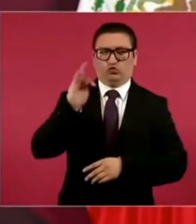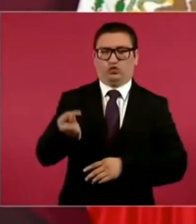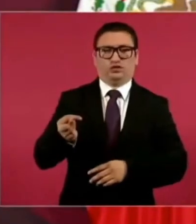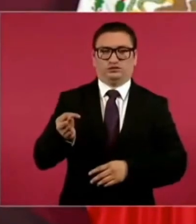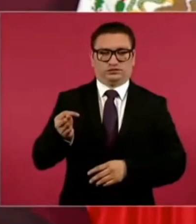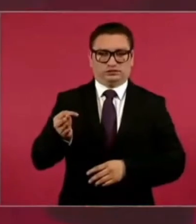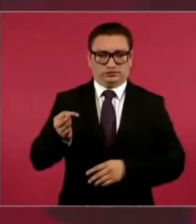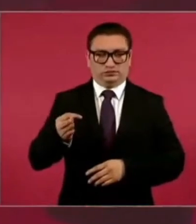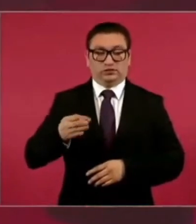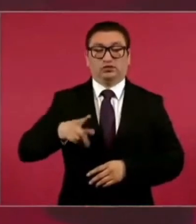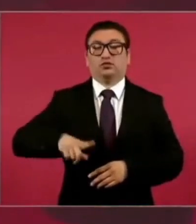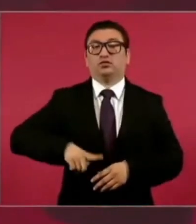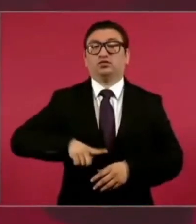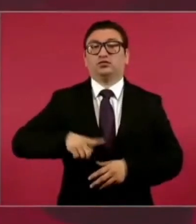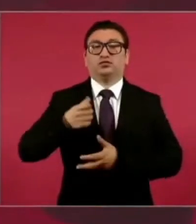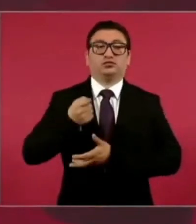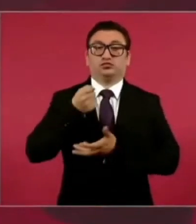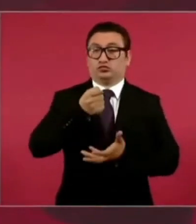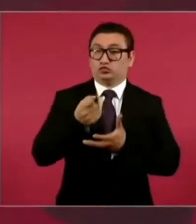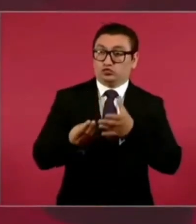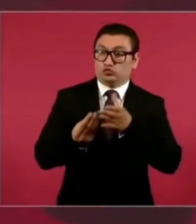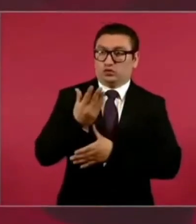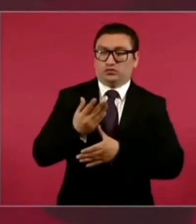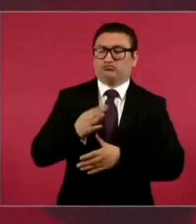el presupuesto nuevo